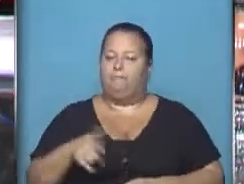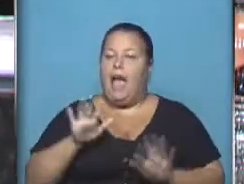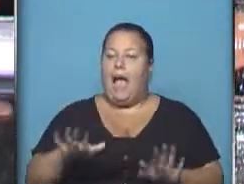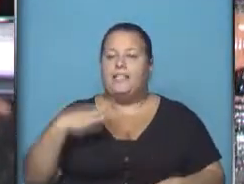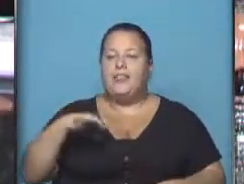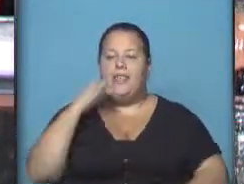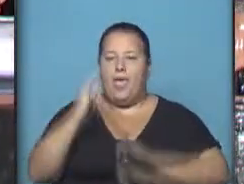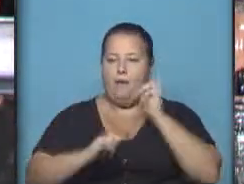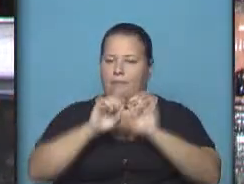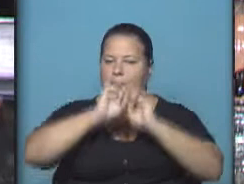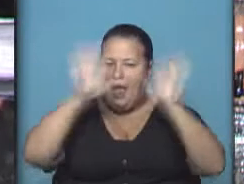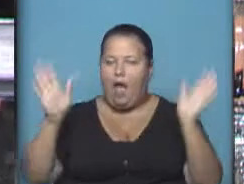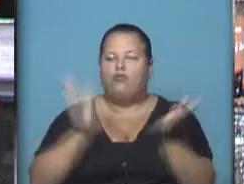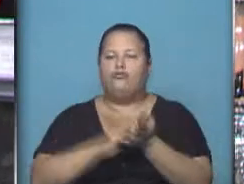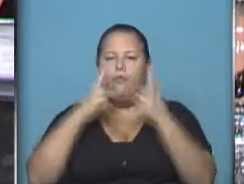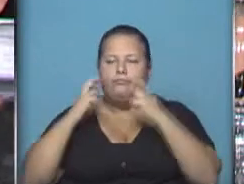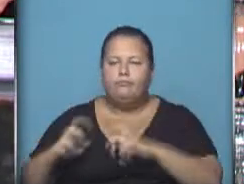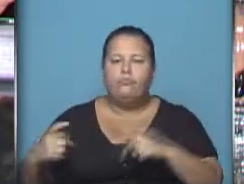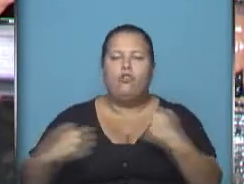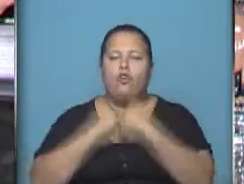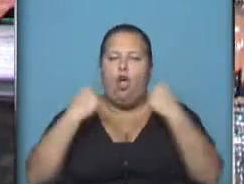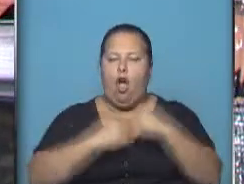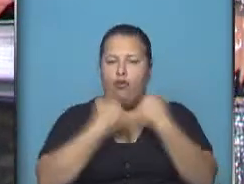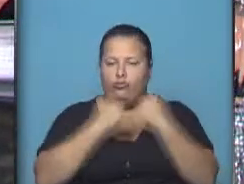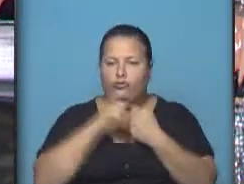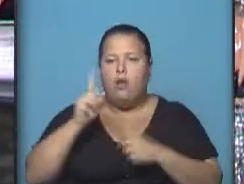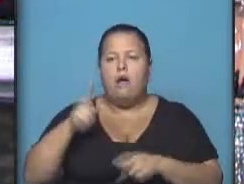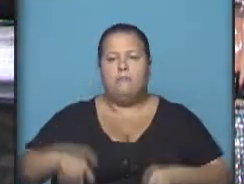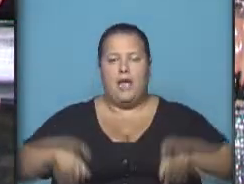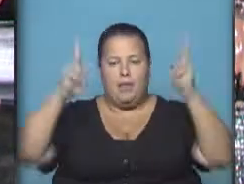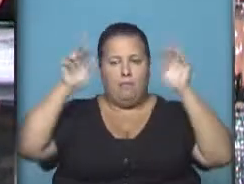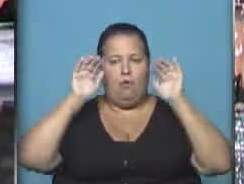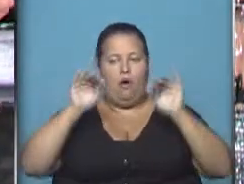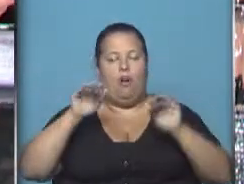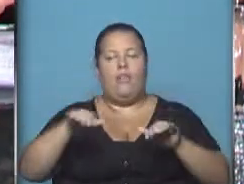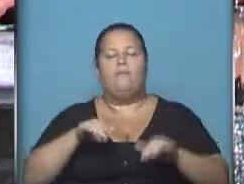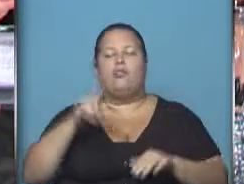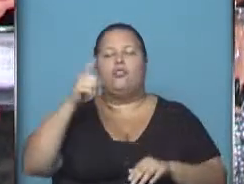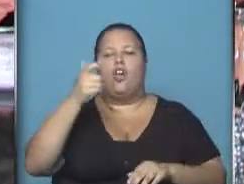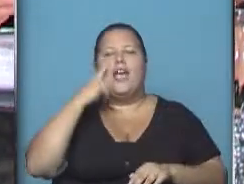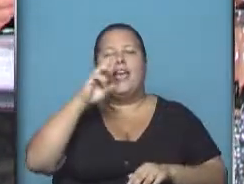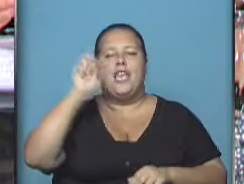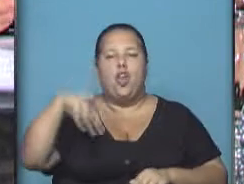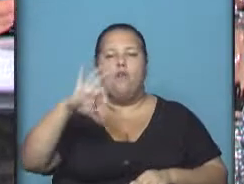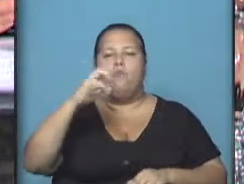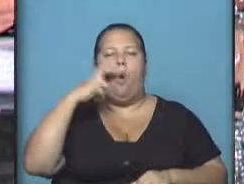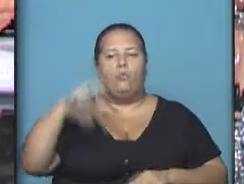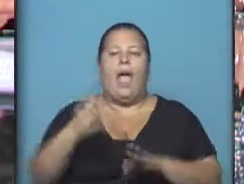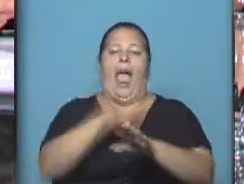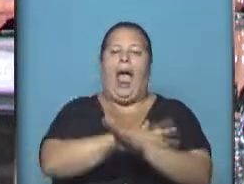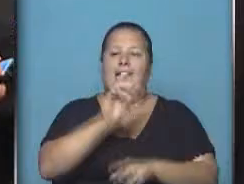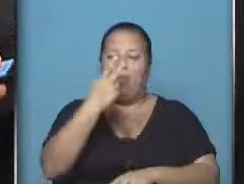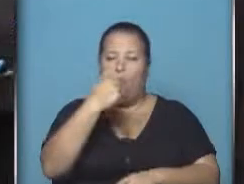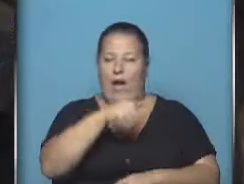brindar los detalles de las inspecciones y controles que realizó en el depósito de Iron Mountain antes del incendio donde murieron 10